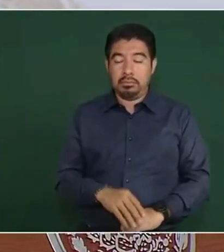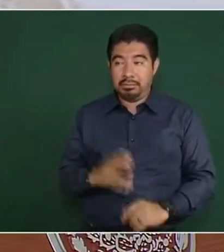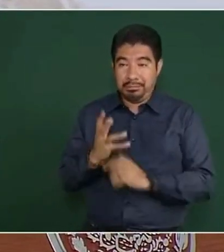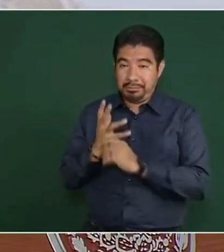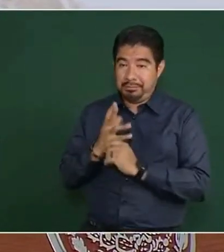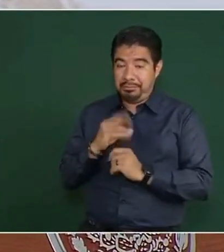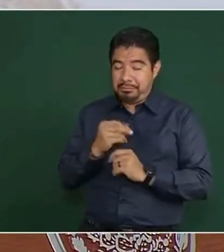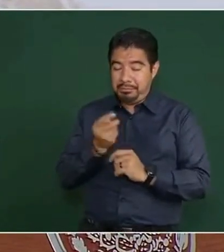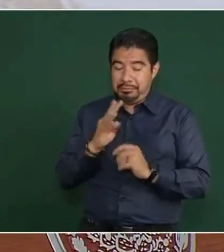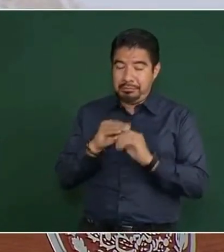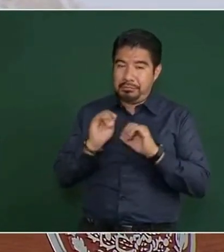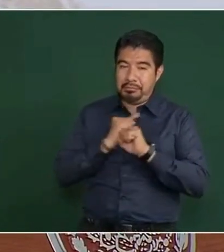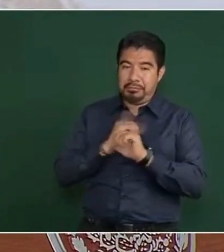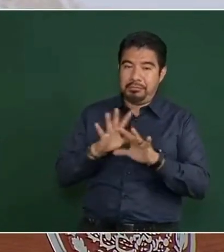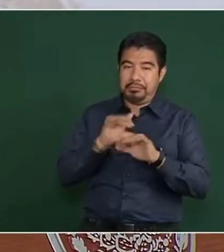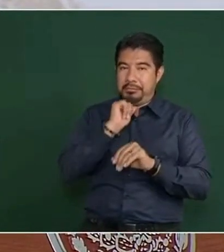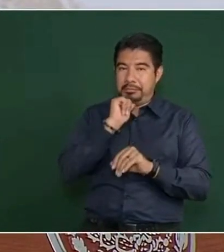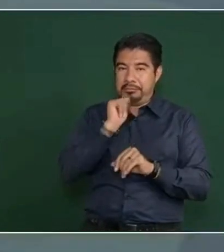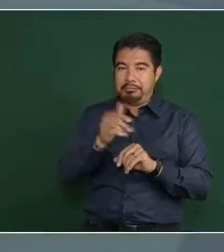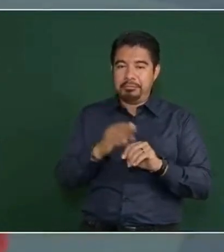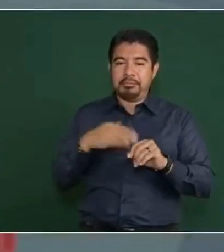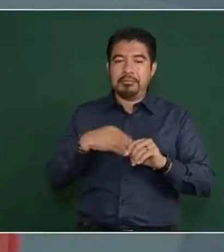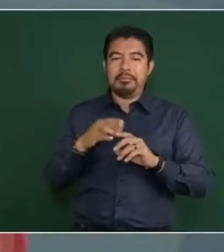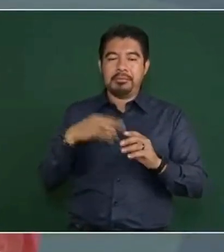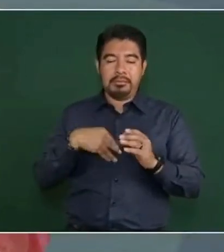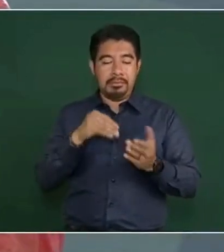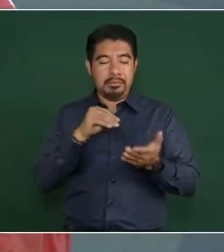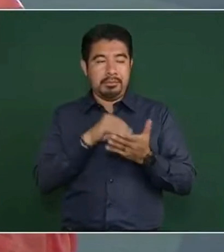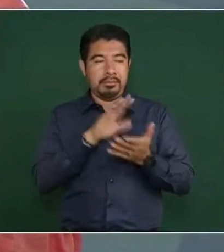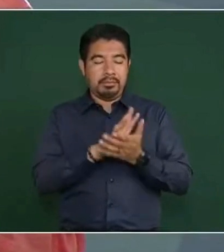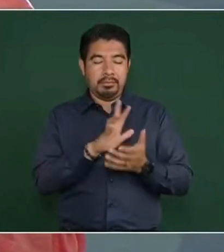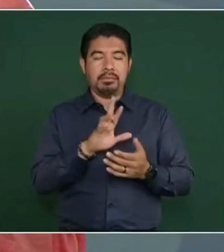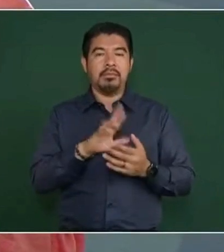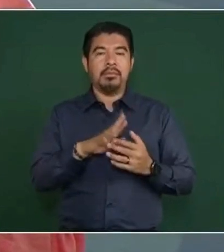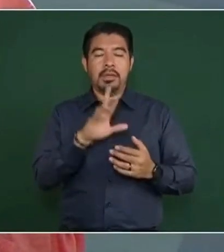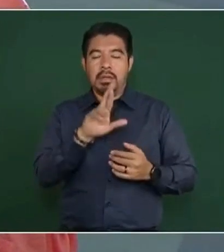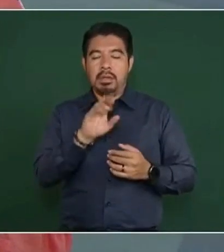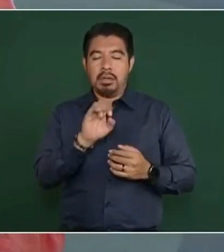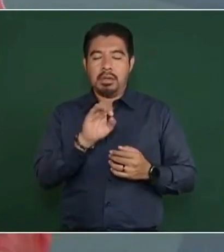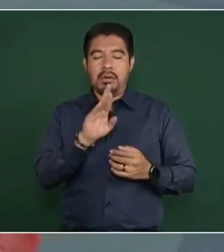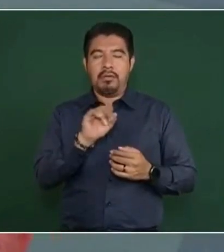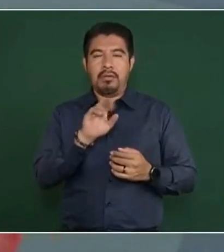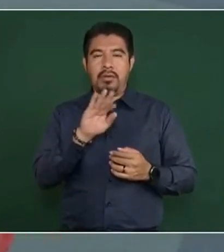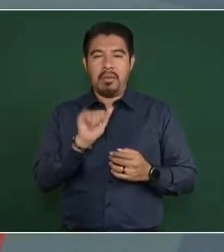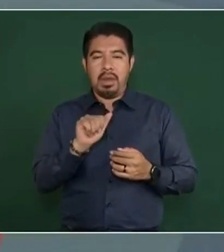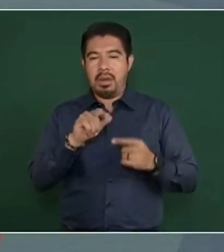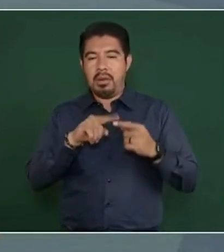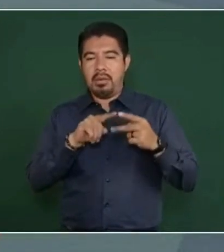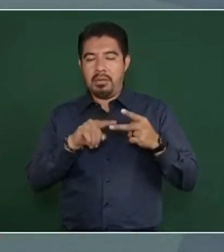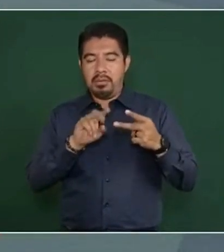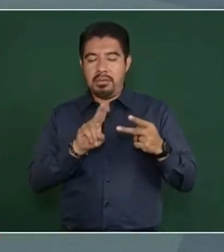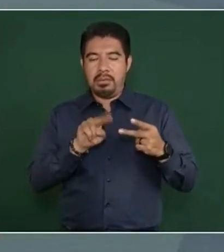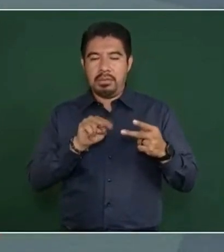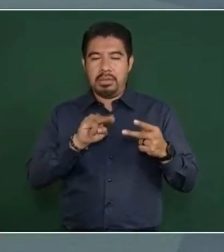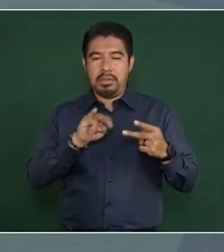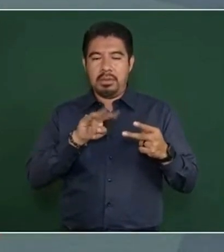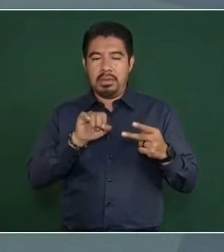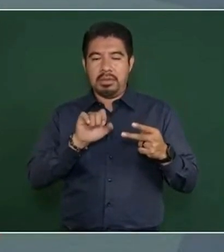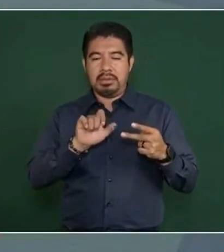pero no lo van a ver ni en el Reforma ni en el Universal, que somos el principal socio